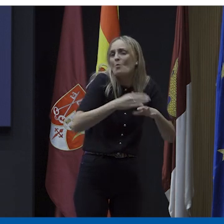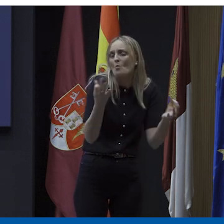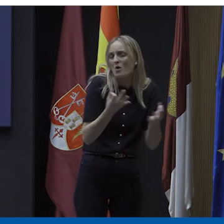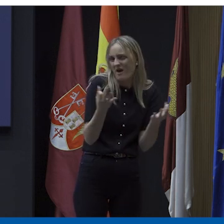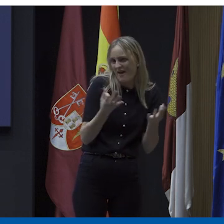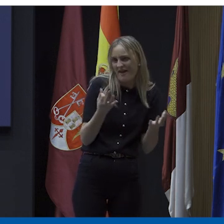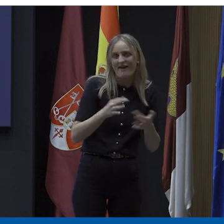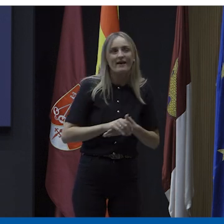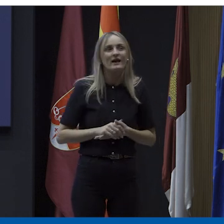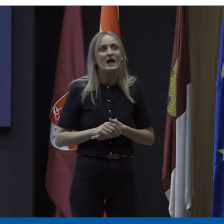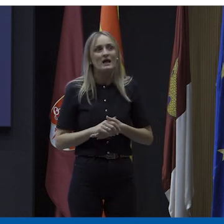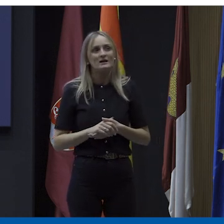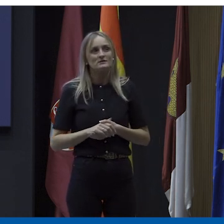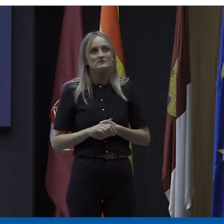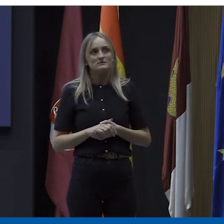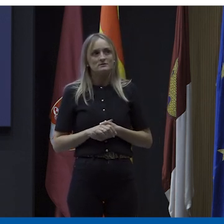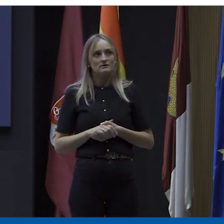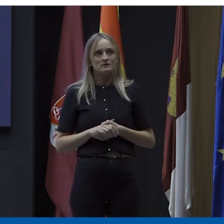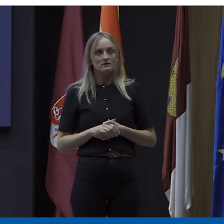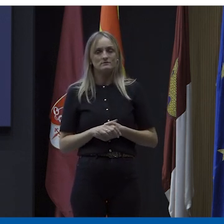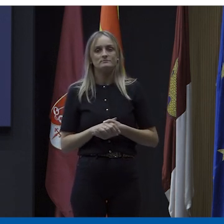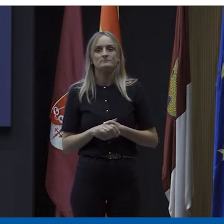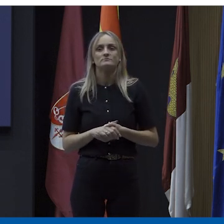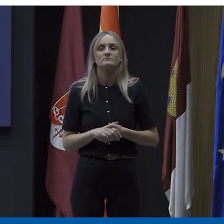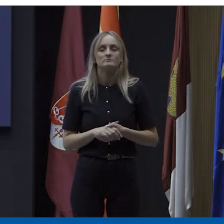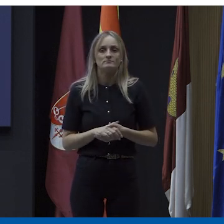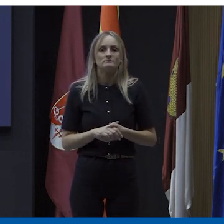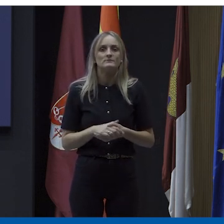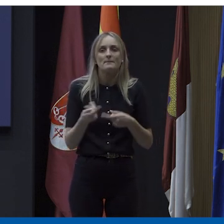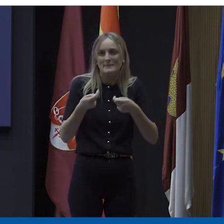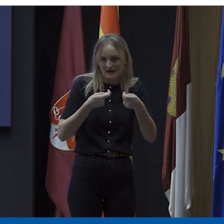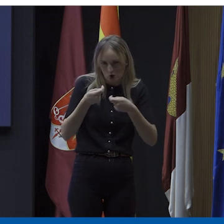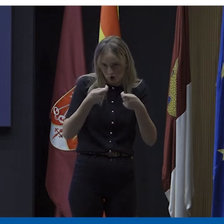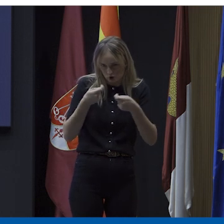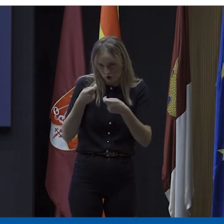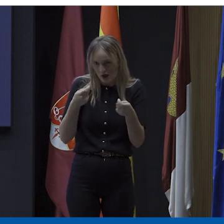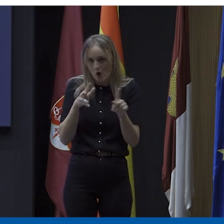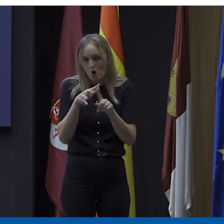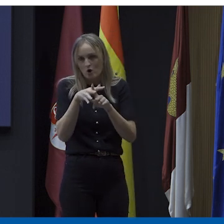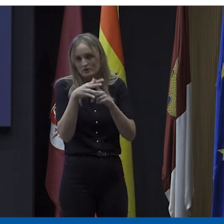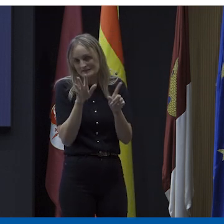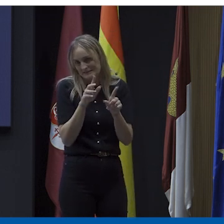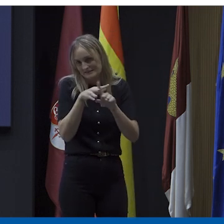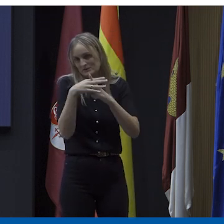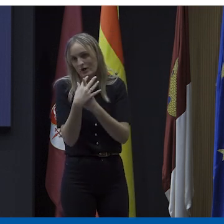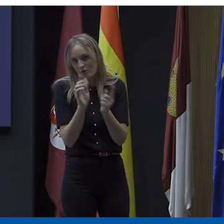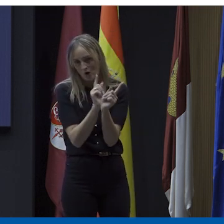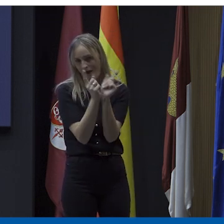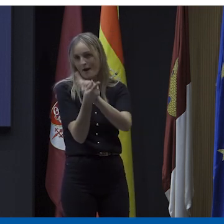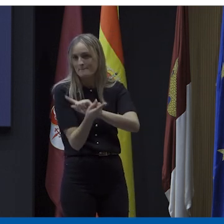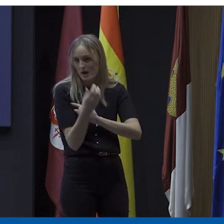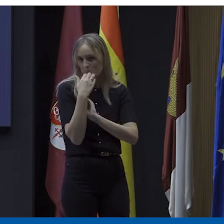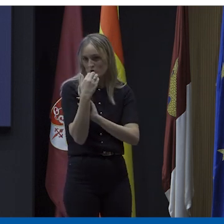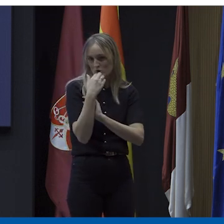teoría de cuál es el origen de la enfermedad. Y, muy importante, se puede modificar. Podemos modificar, ponerle casco